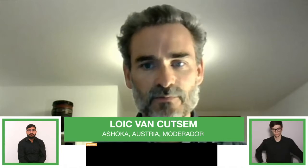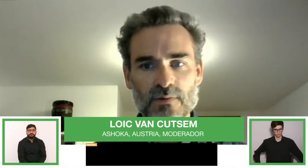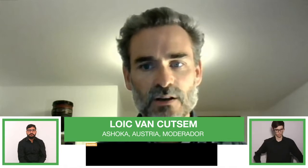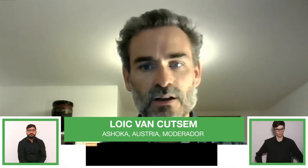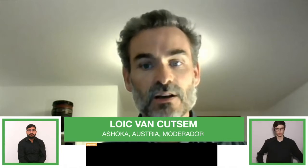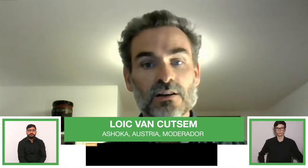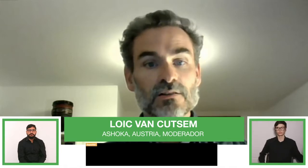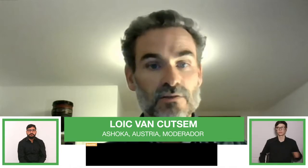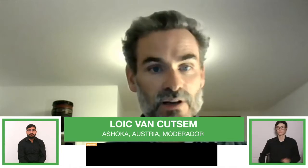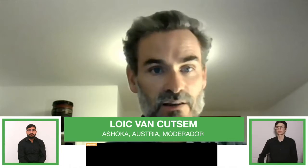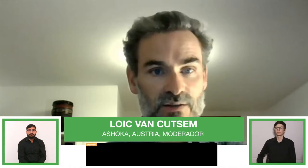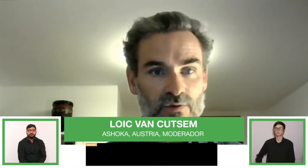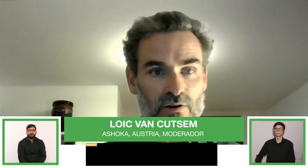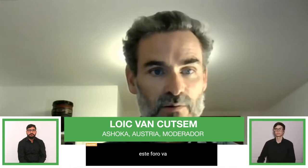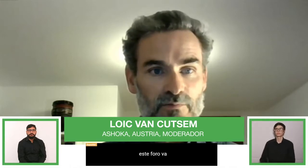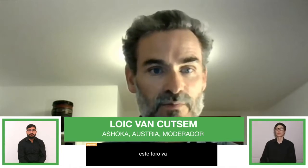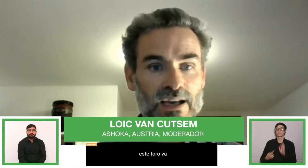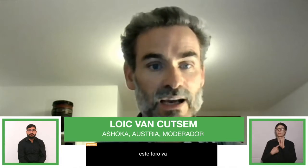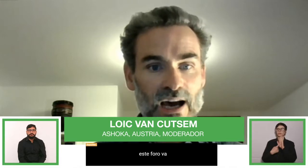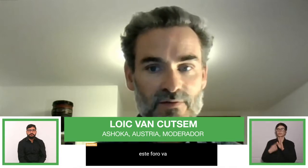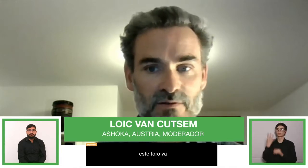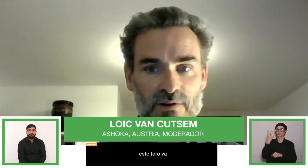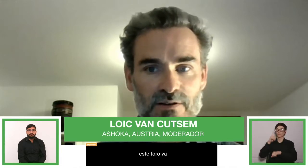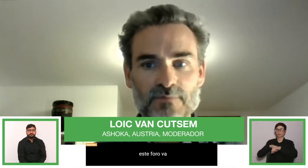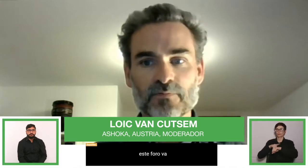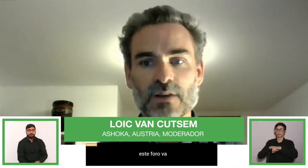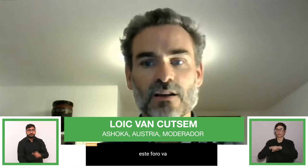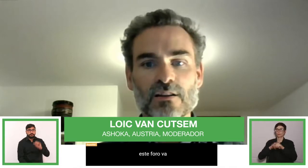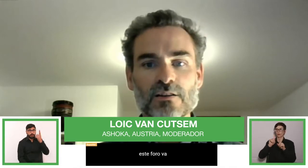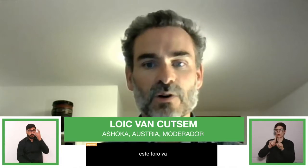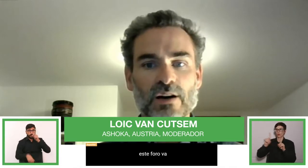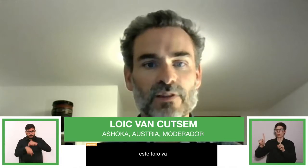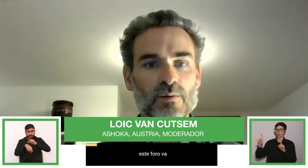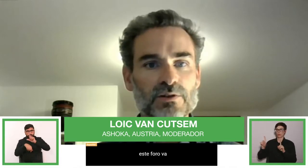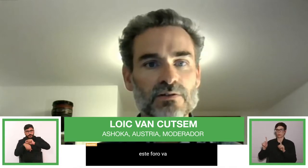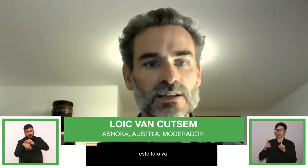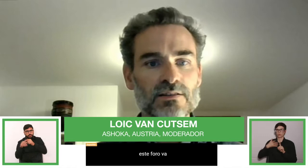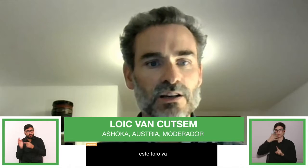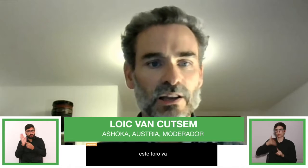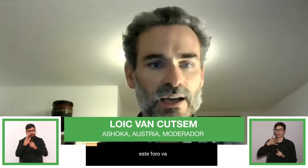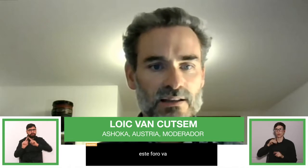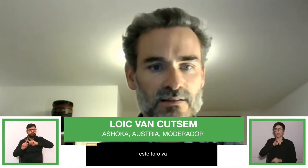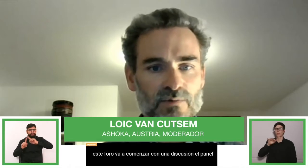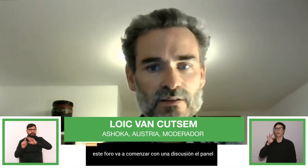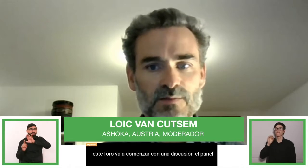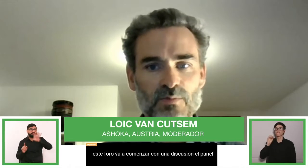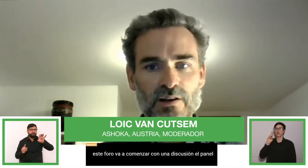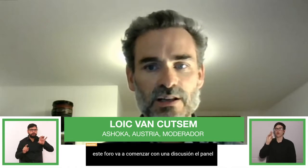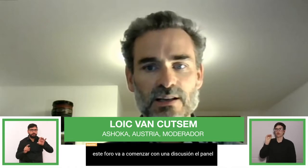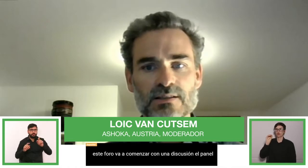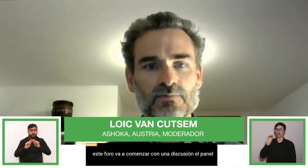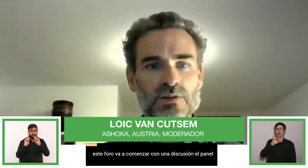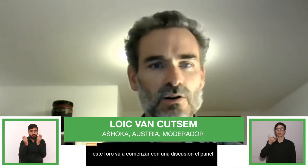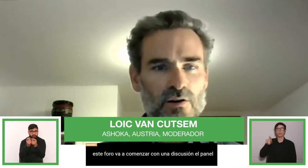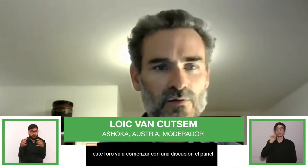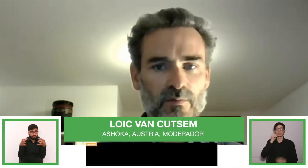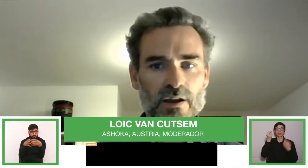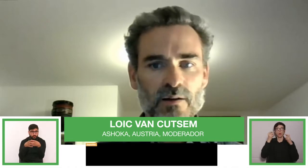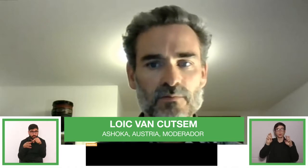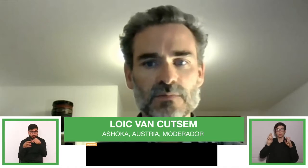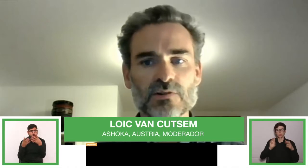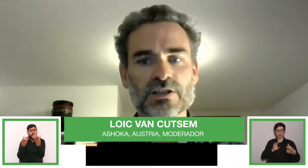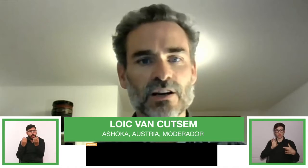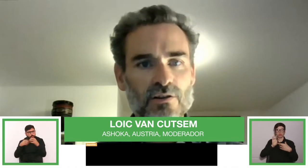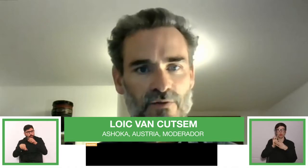presentaciones de 4 minutos de nuestros becarios. Durante el foro y después del foro van a tener la oportunidad de conectarse con